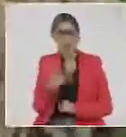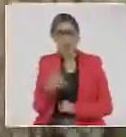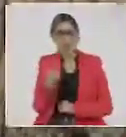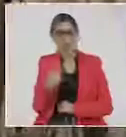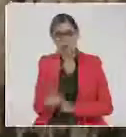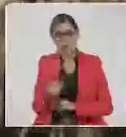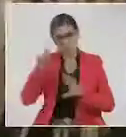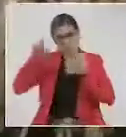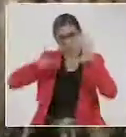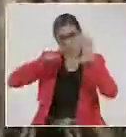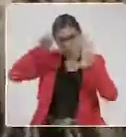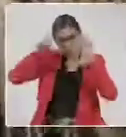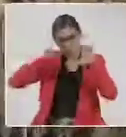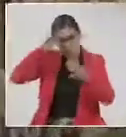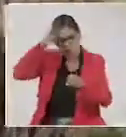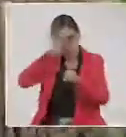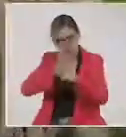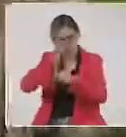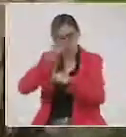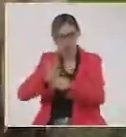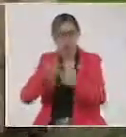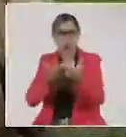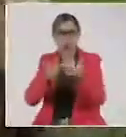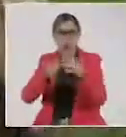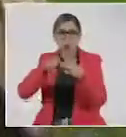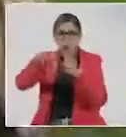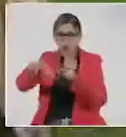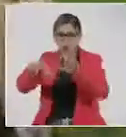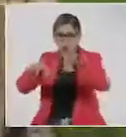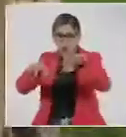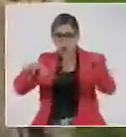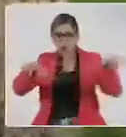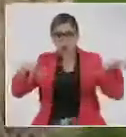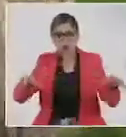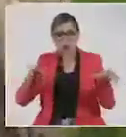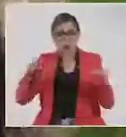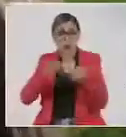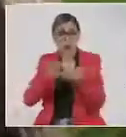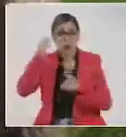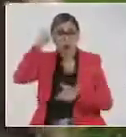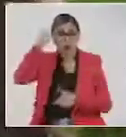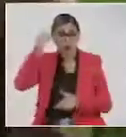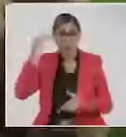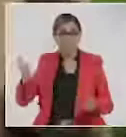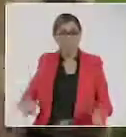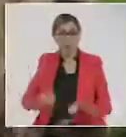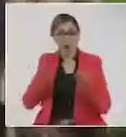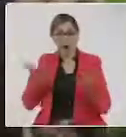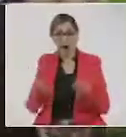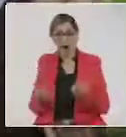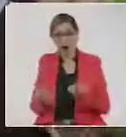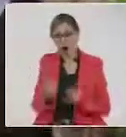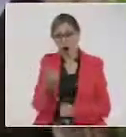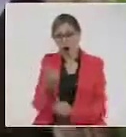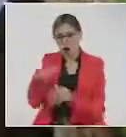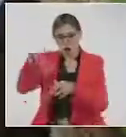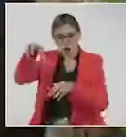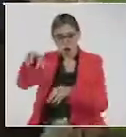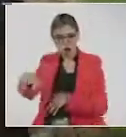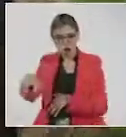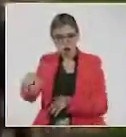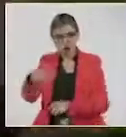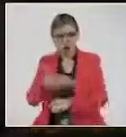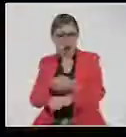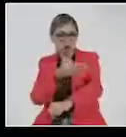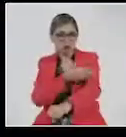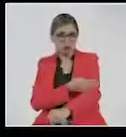veces hay diferentes grupos de trastuanes, algunos elementos pues usan como manda el hecho de que las varas de las